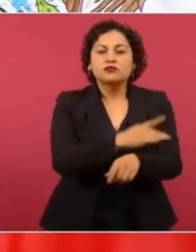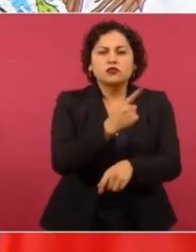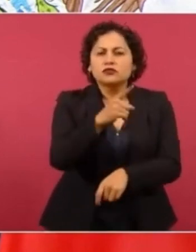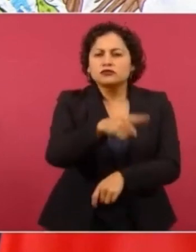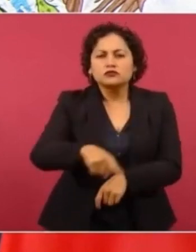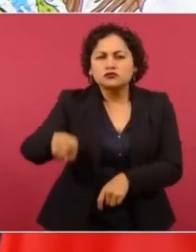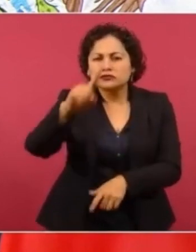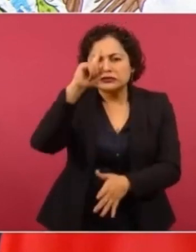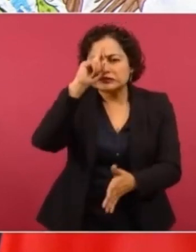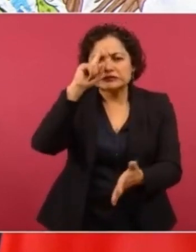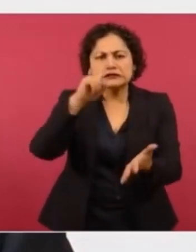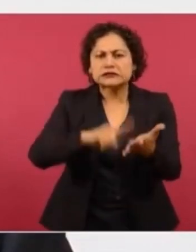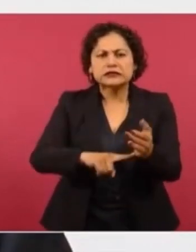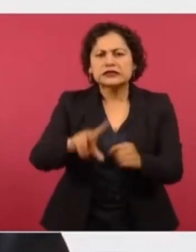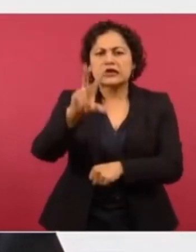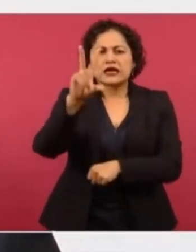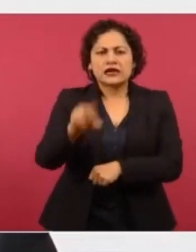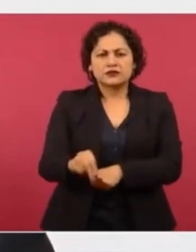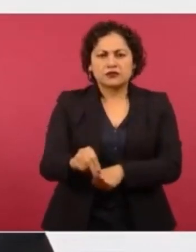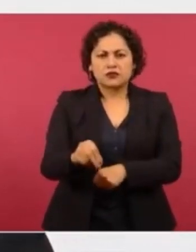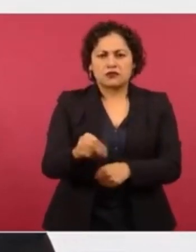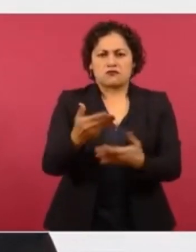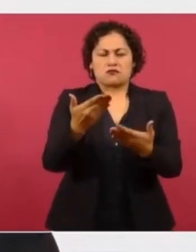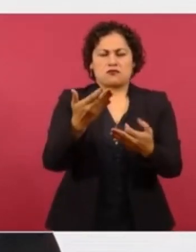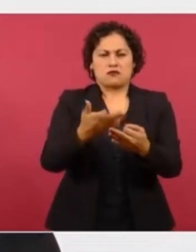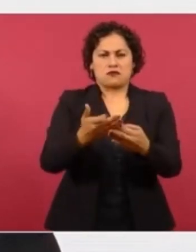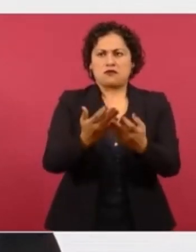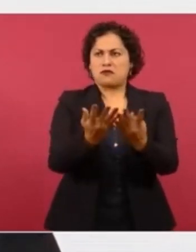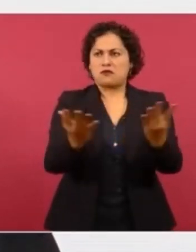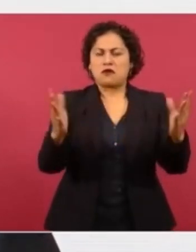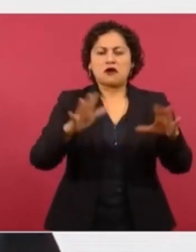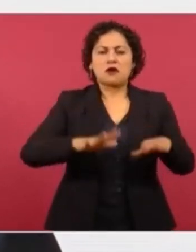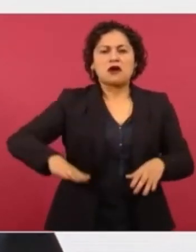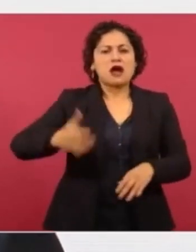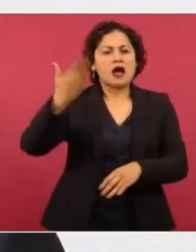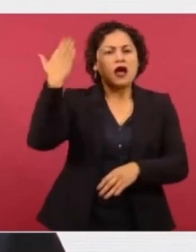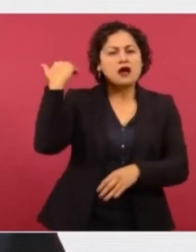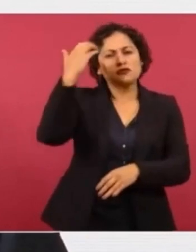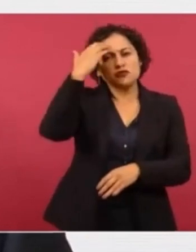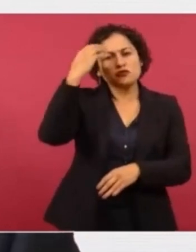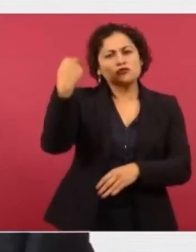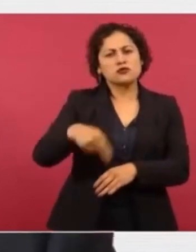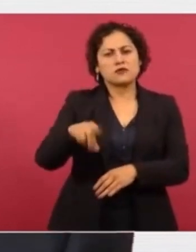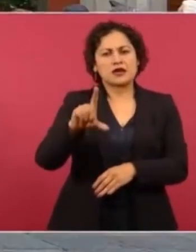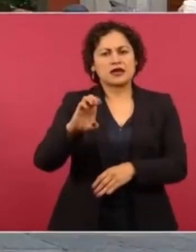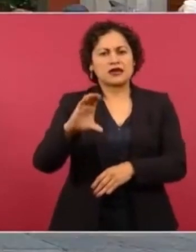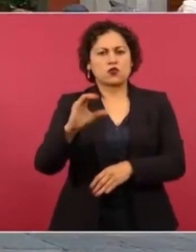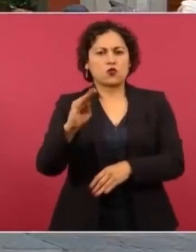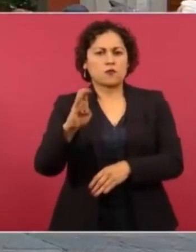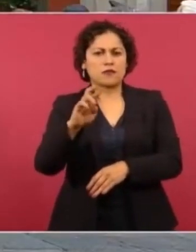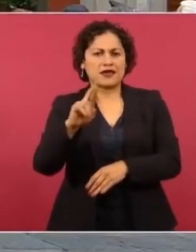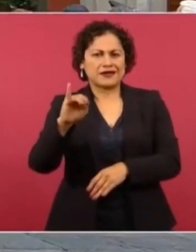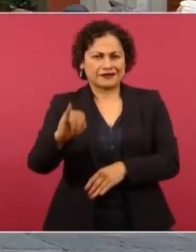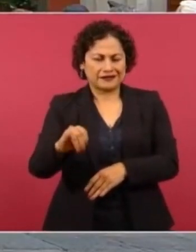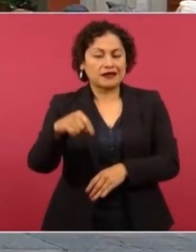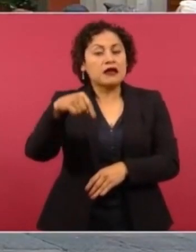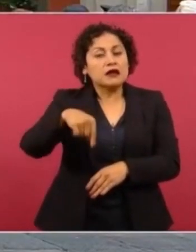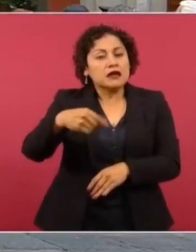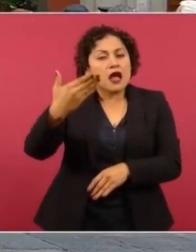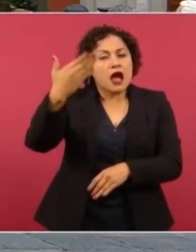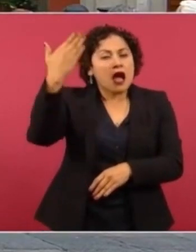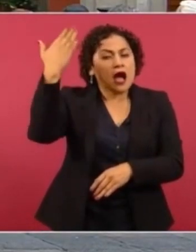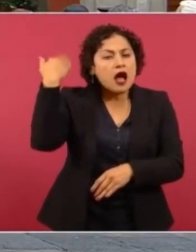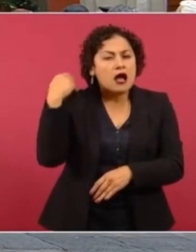penitenciario conocido como el Palacio de lecumberry en donde se forjaron las más negras historias de represión e injusticia